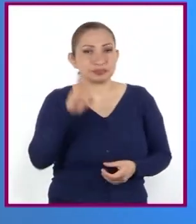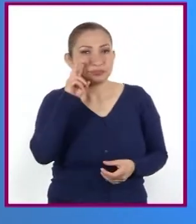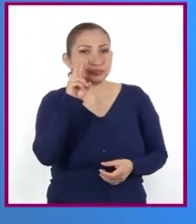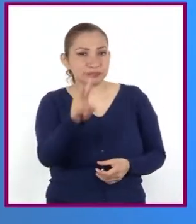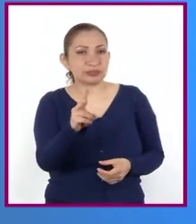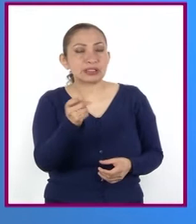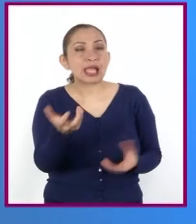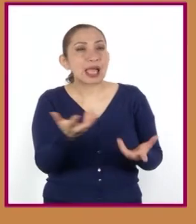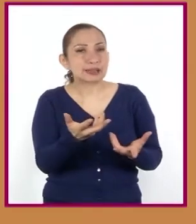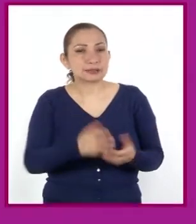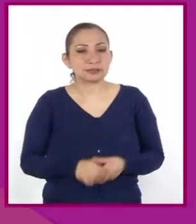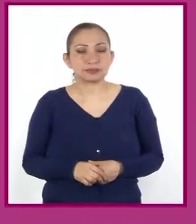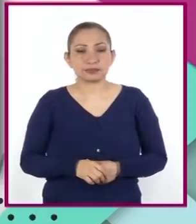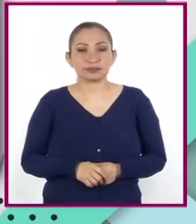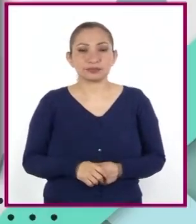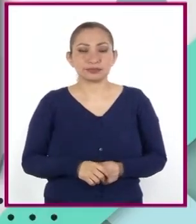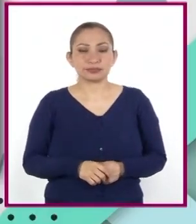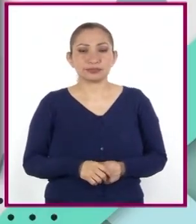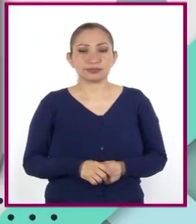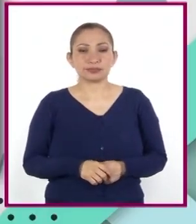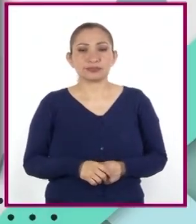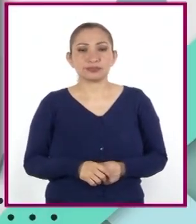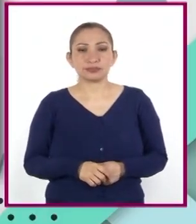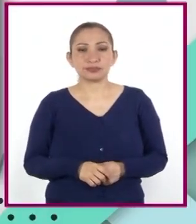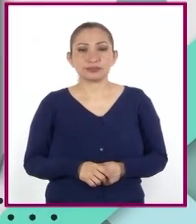Veamos lo que realizó.